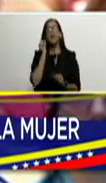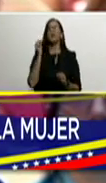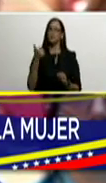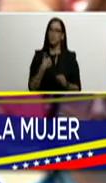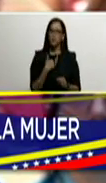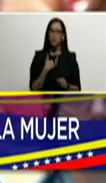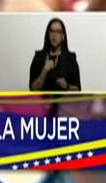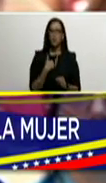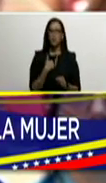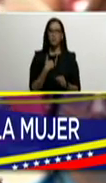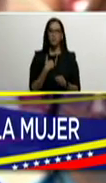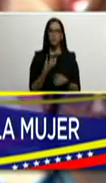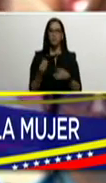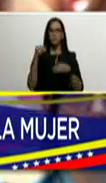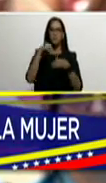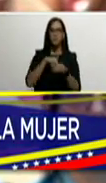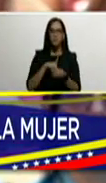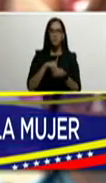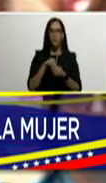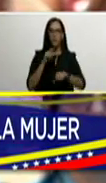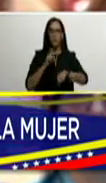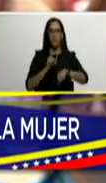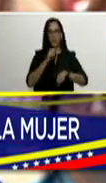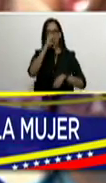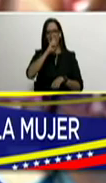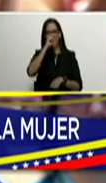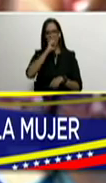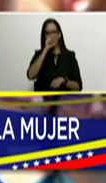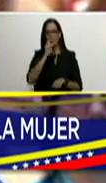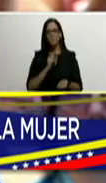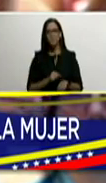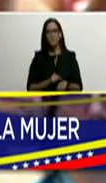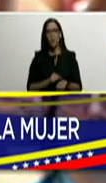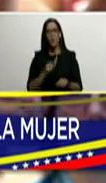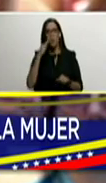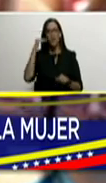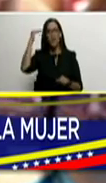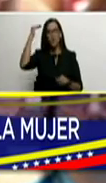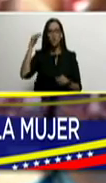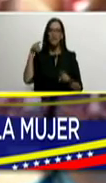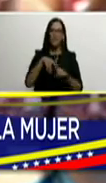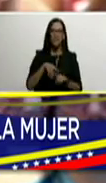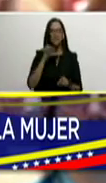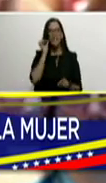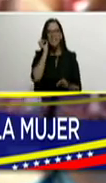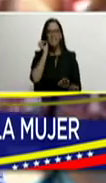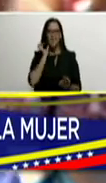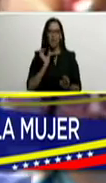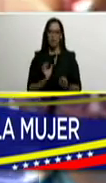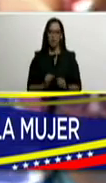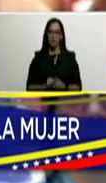que desde una edad temprana, imagínense un adulto agrediendo a una niña,